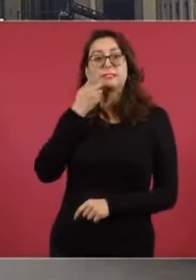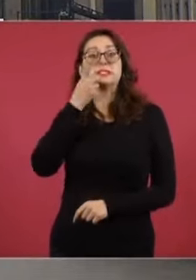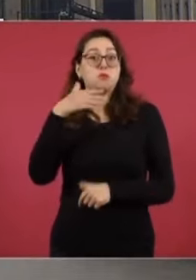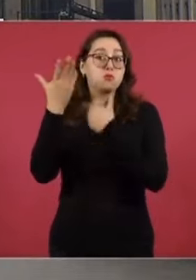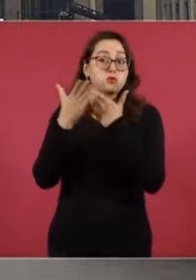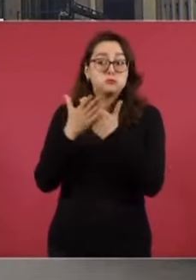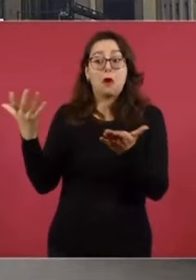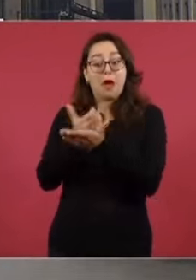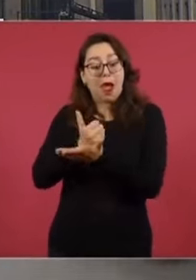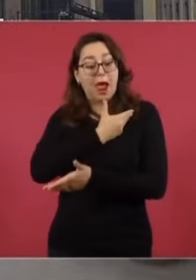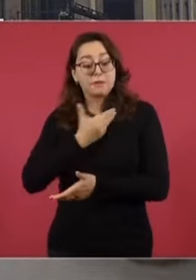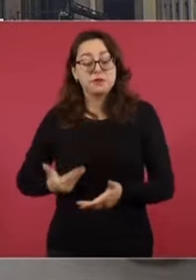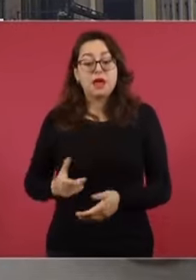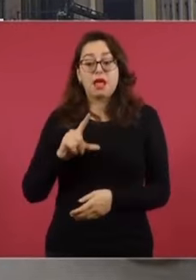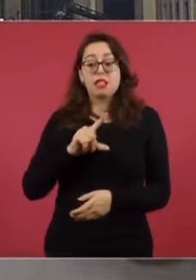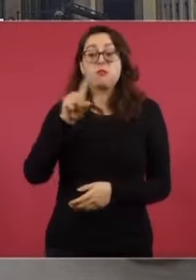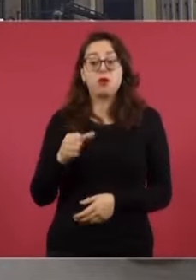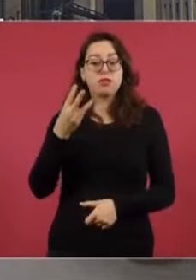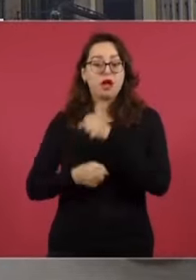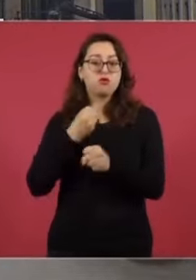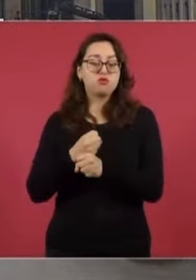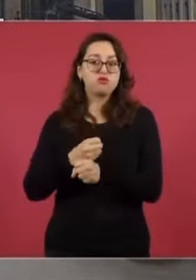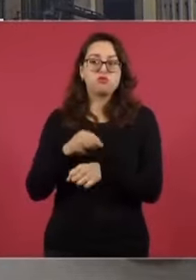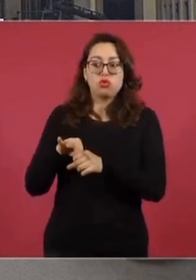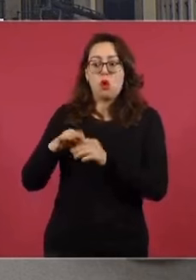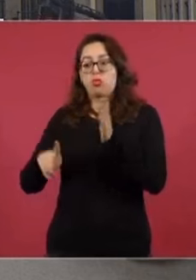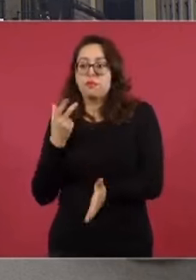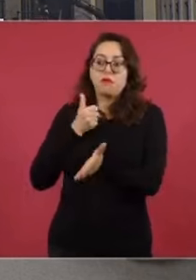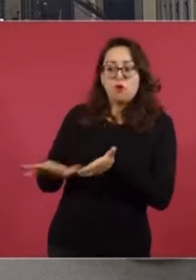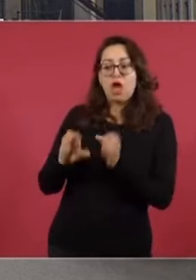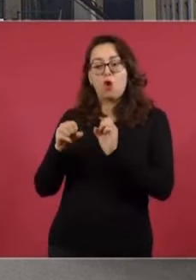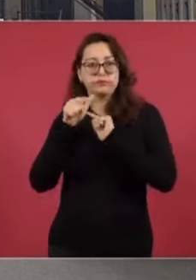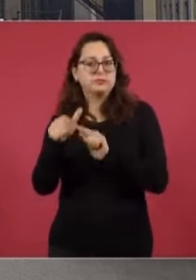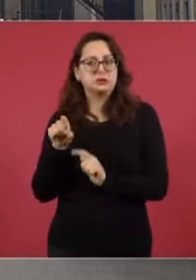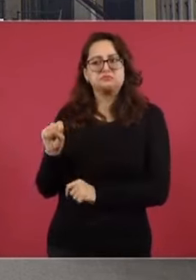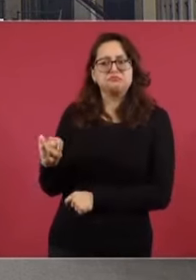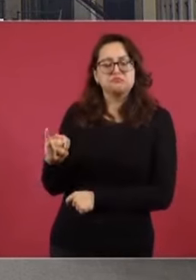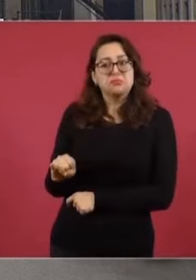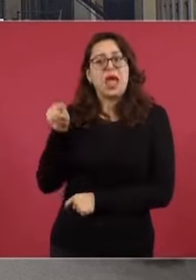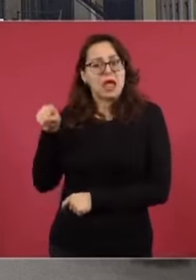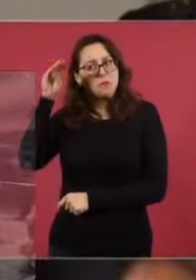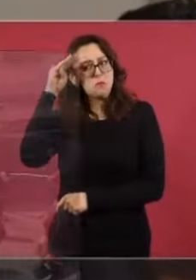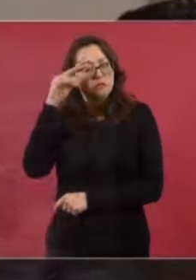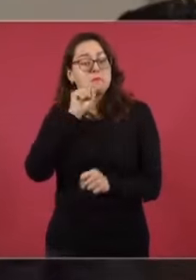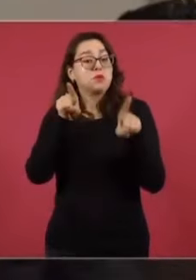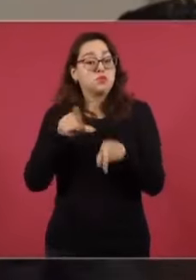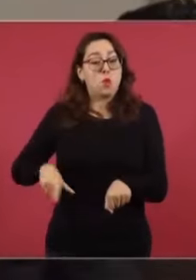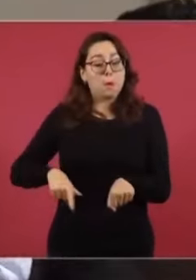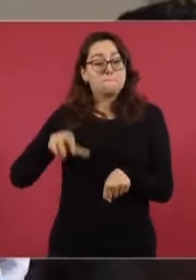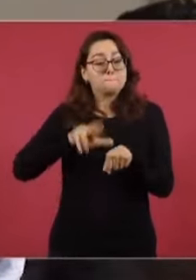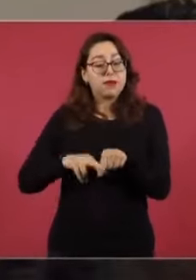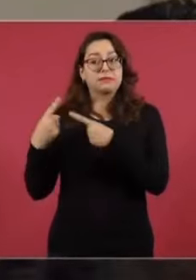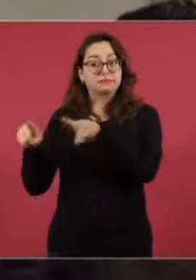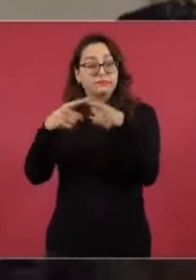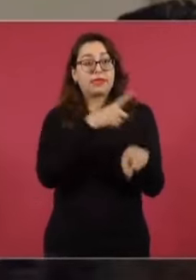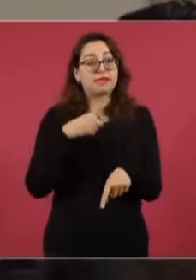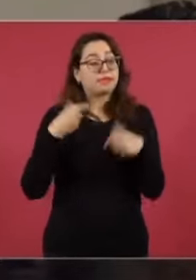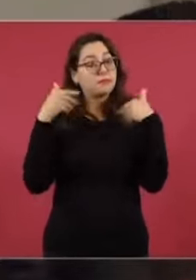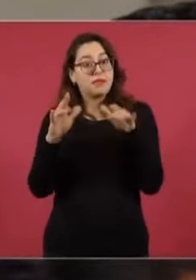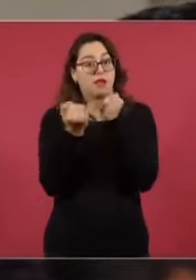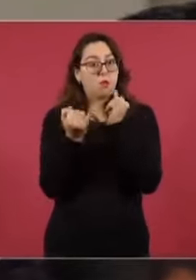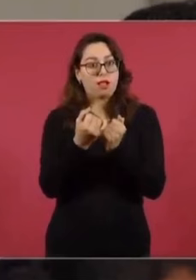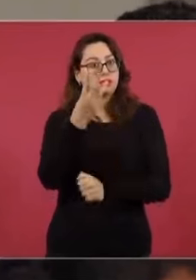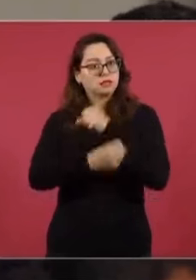mandato y que los gobernadores pues también deberían someterse a esta, no solamente los gobernadores, sino también aquellos funcionarios que están elegidos bajo elección popular. Y segundo, sí, también